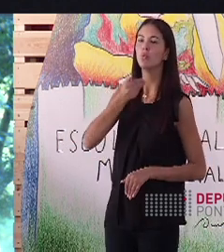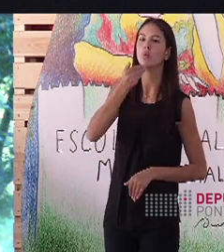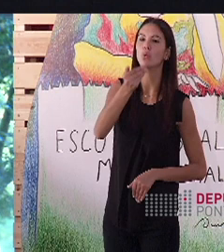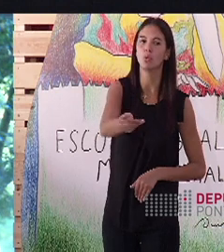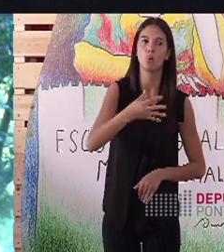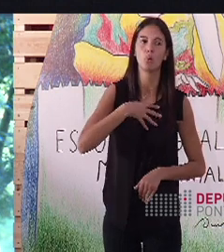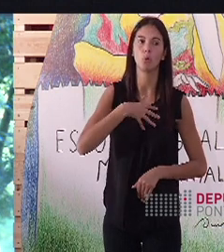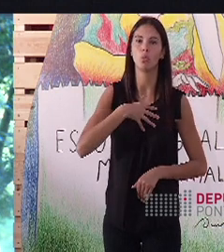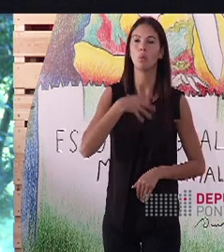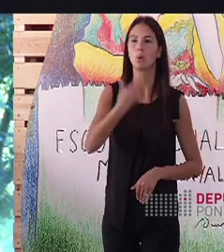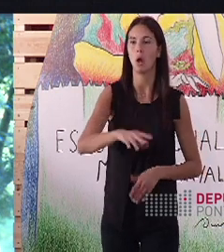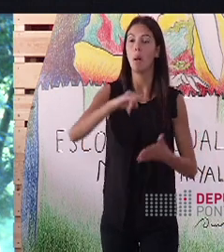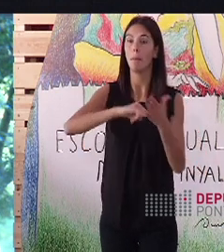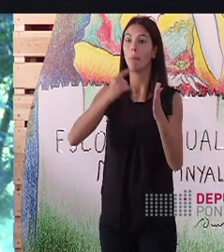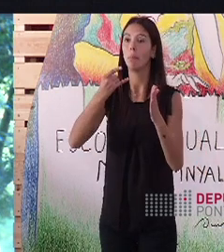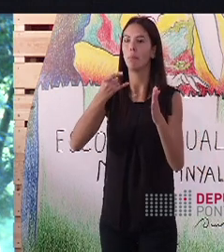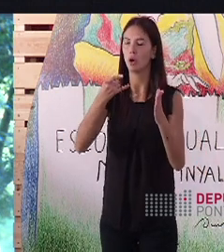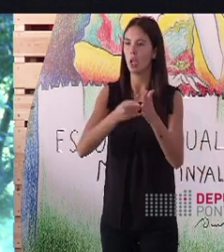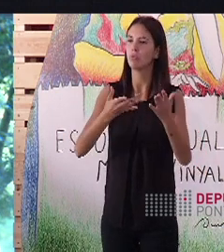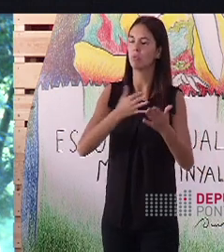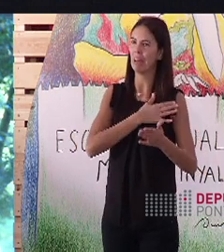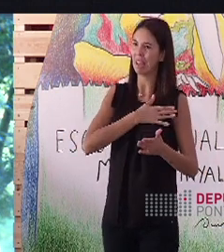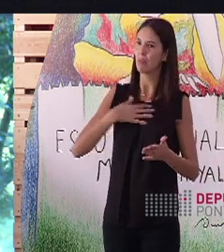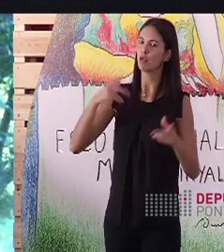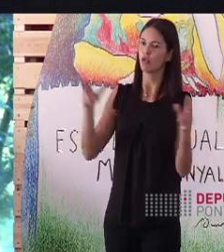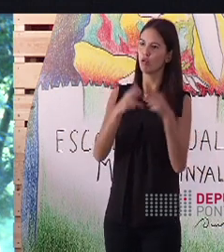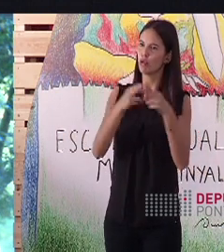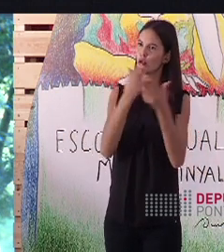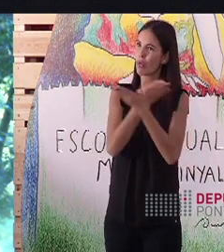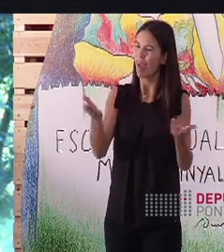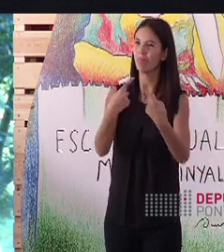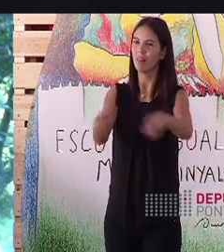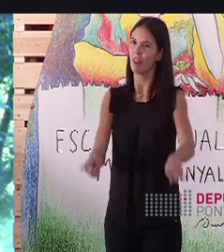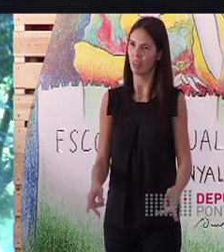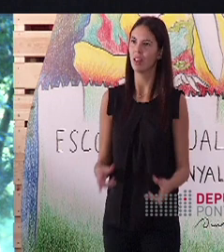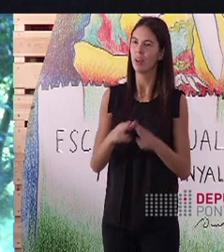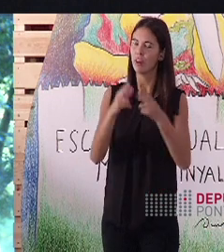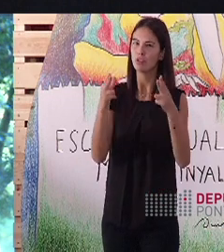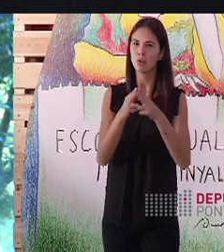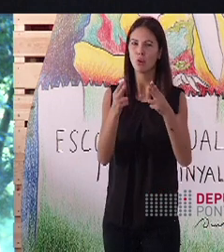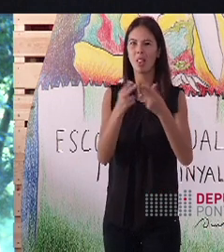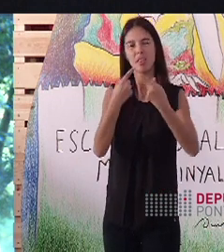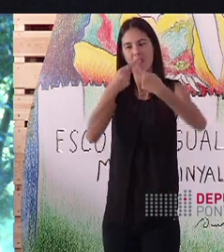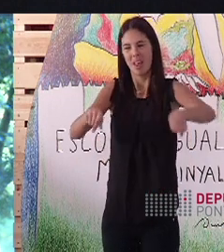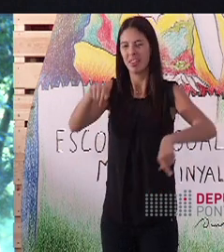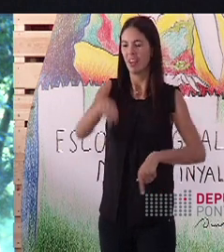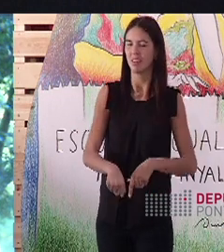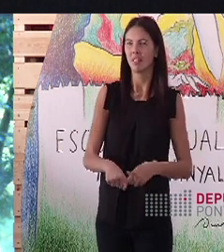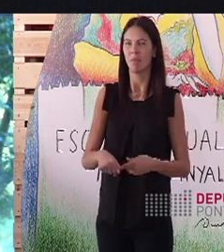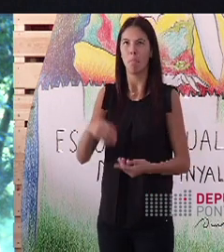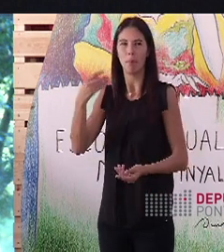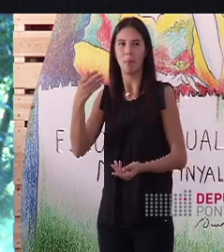tenemos un proyecto de construir una sociedad que sea distinta. Una sociedad que sea distinta a esta no puede